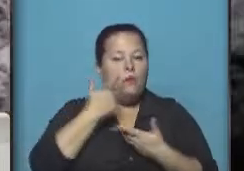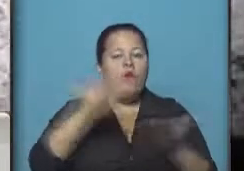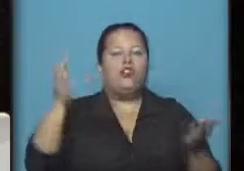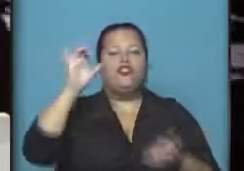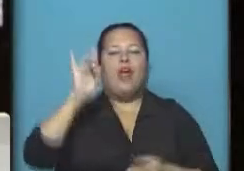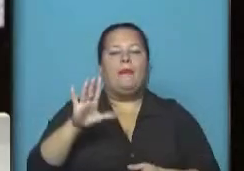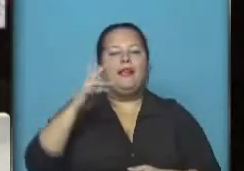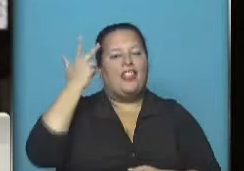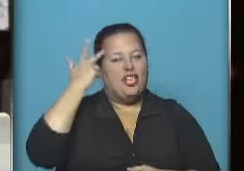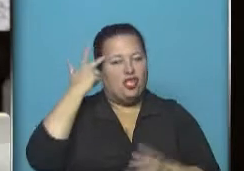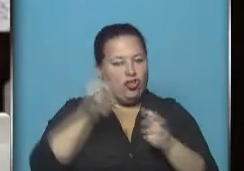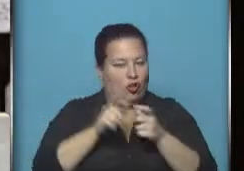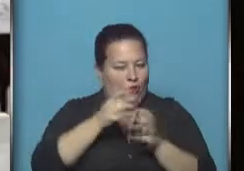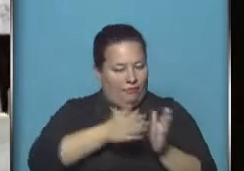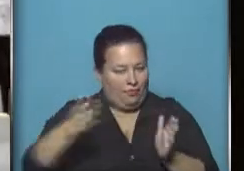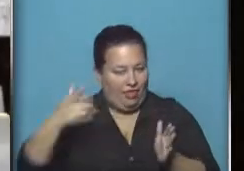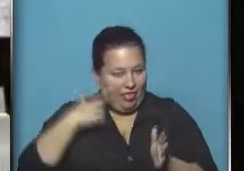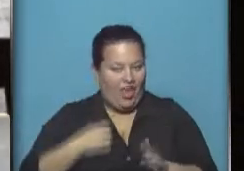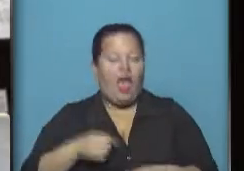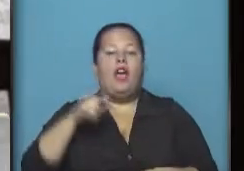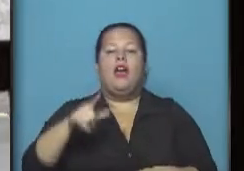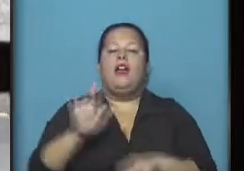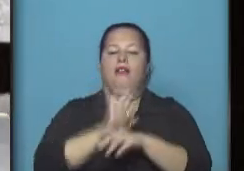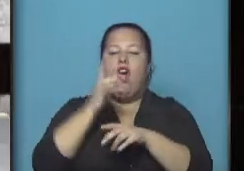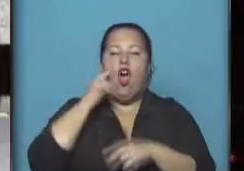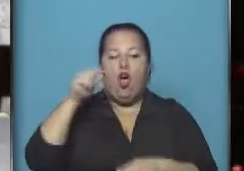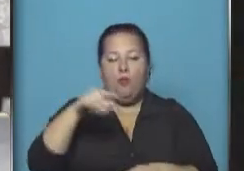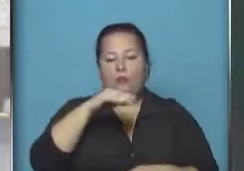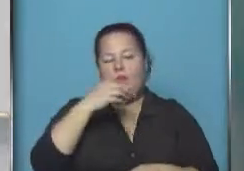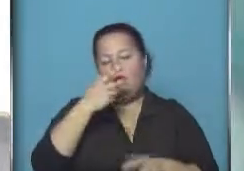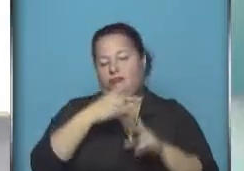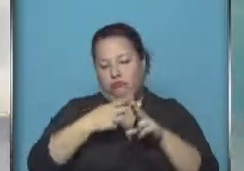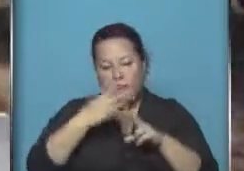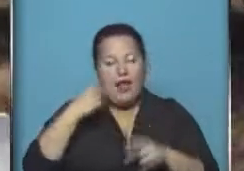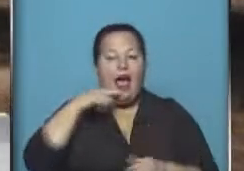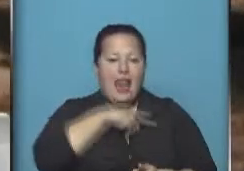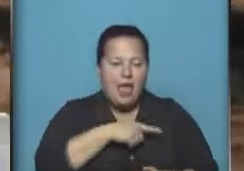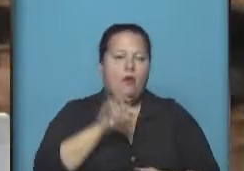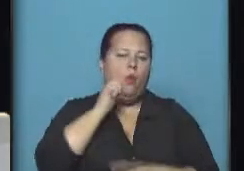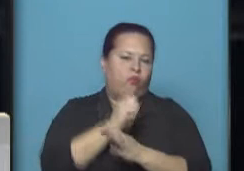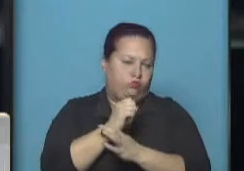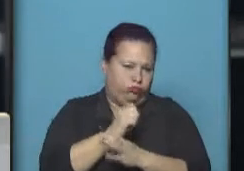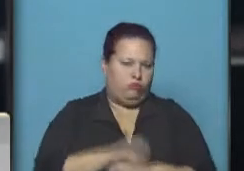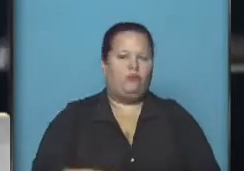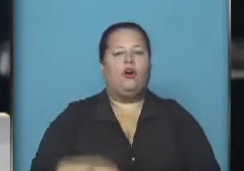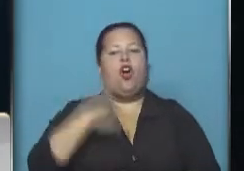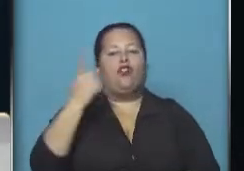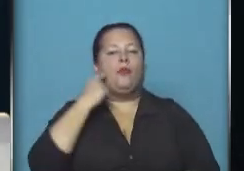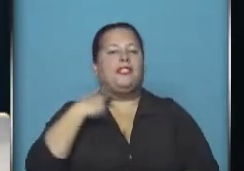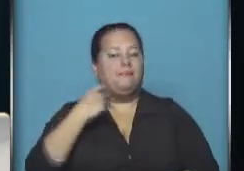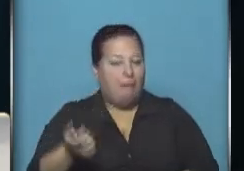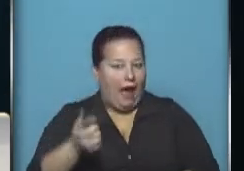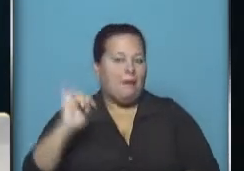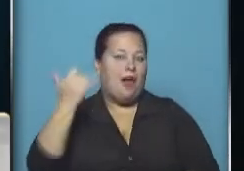solo 18 funciones y está protagonizada por el danés Mads Mikkelsen, el alemán muy buen actor Bruno Ganz y el español mejor